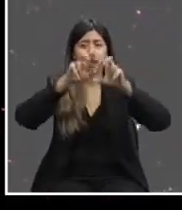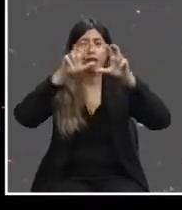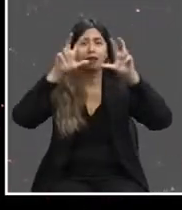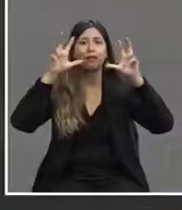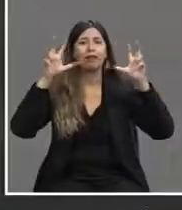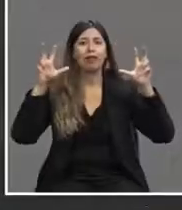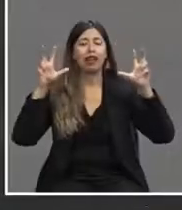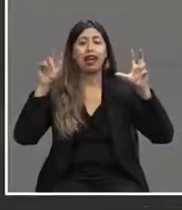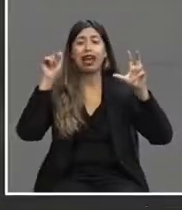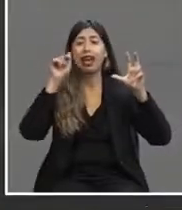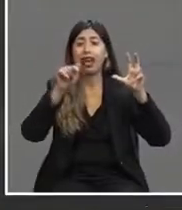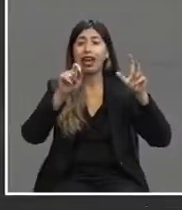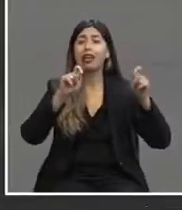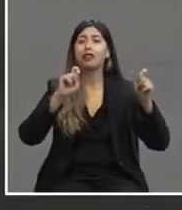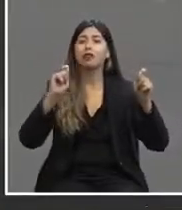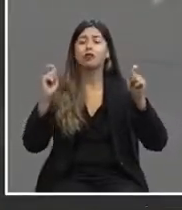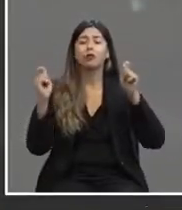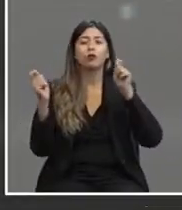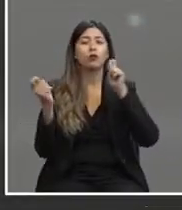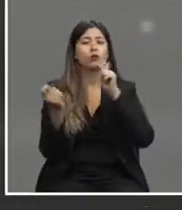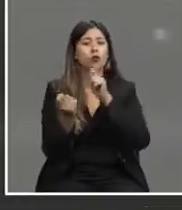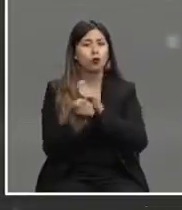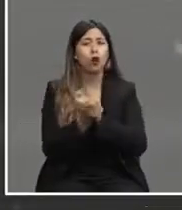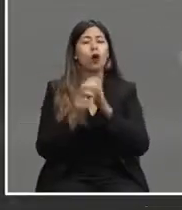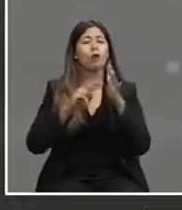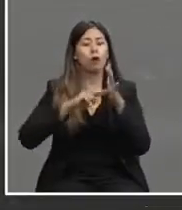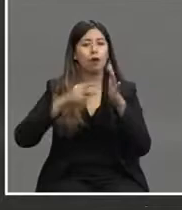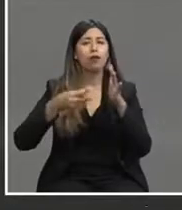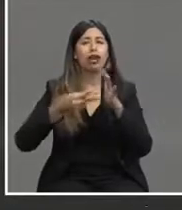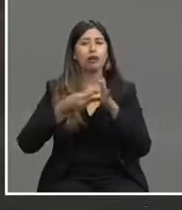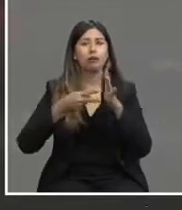volcanes se vuelven realmente un problema.